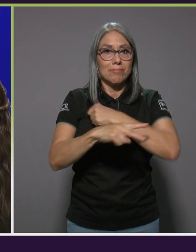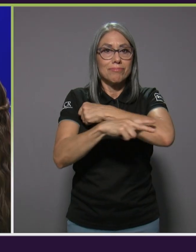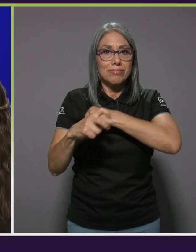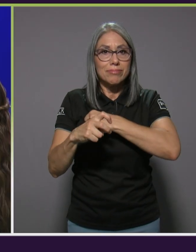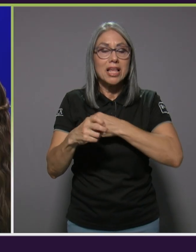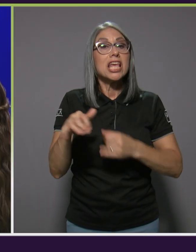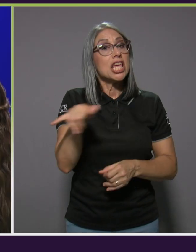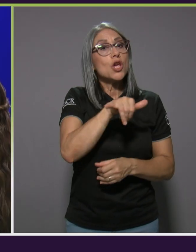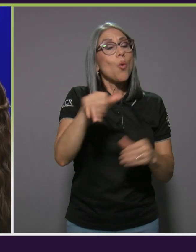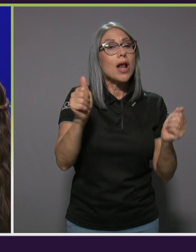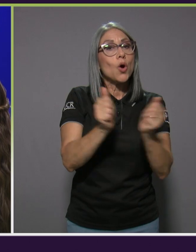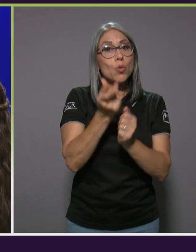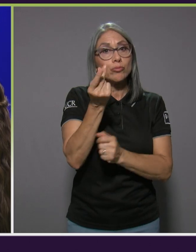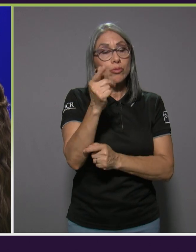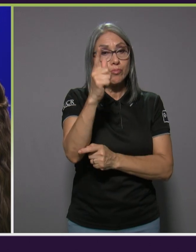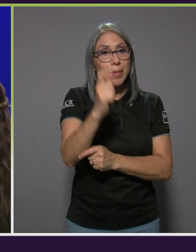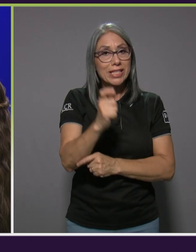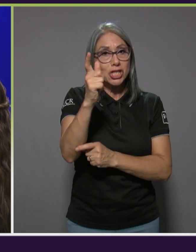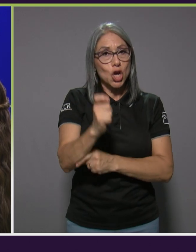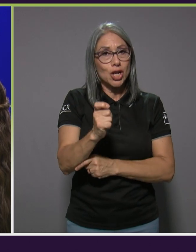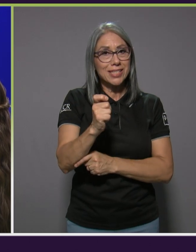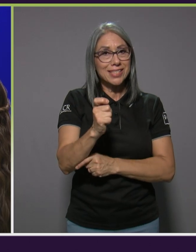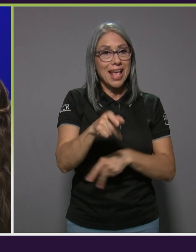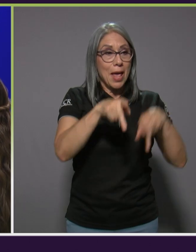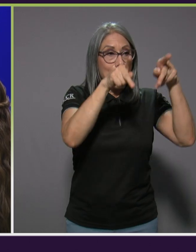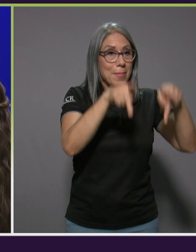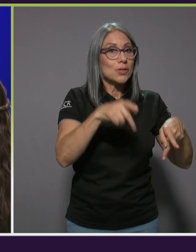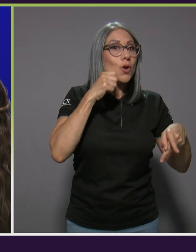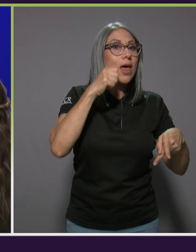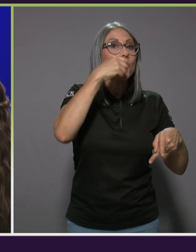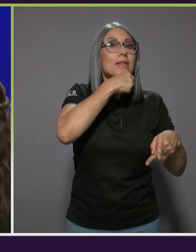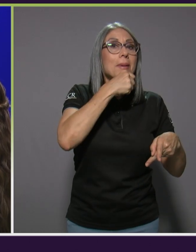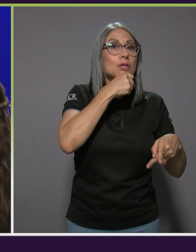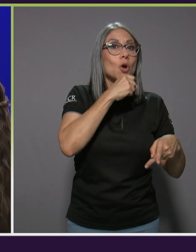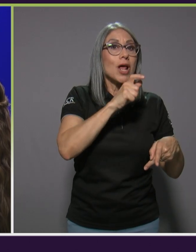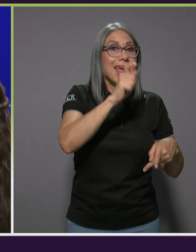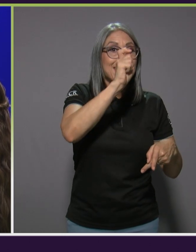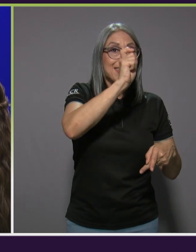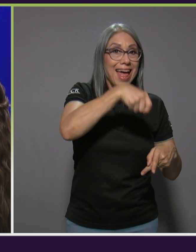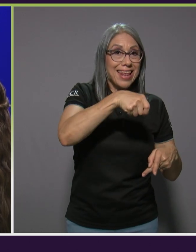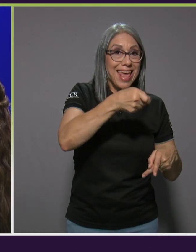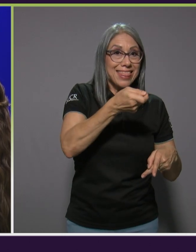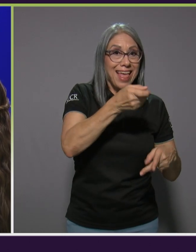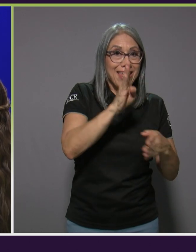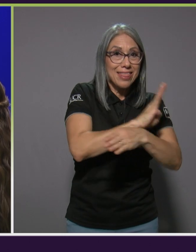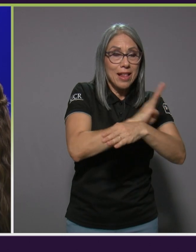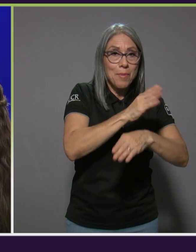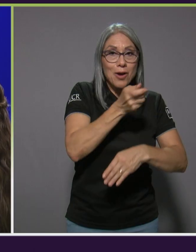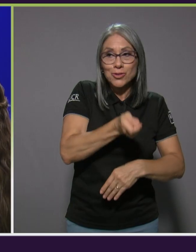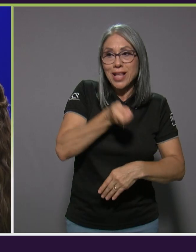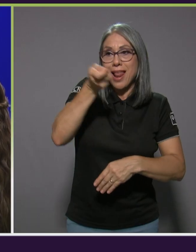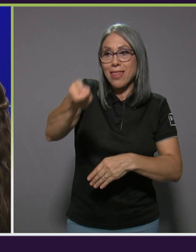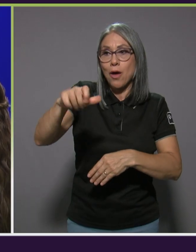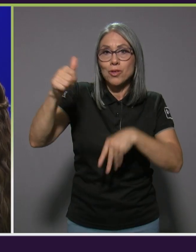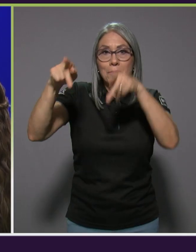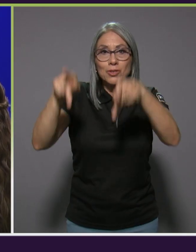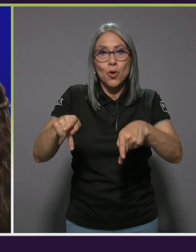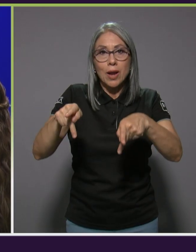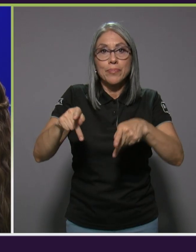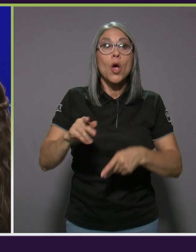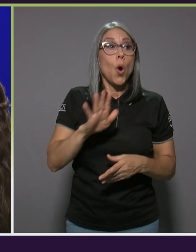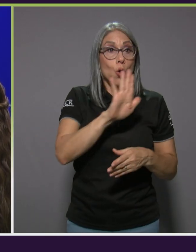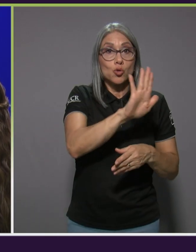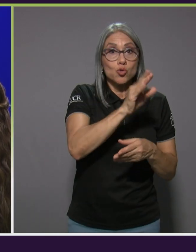pensiones, que la persona adulta mayor le confía la tarjeta de débito, le confía las cuentas